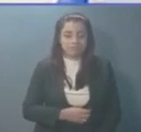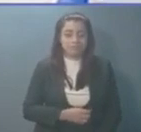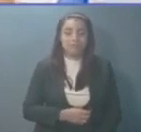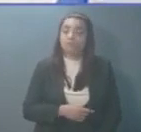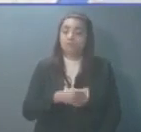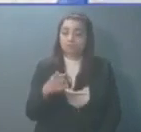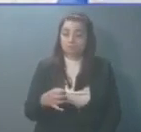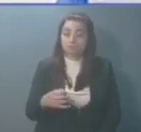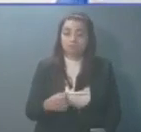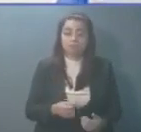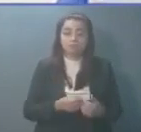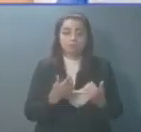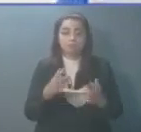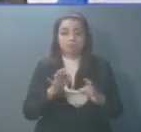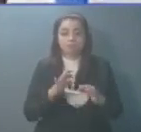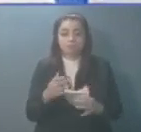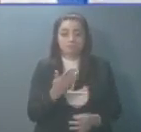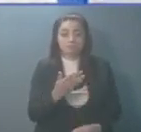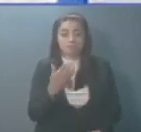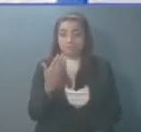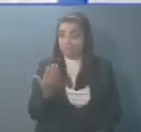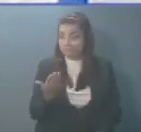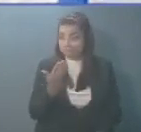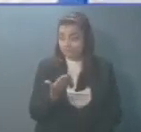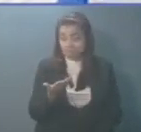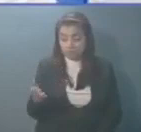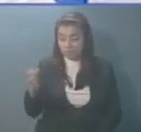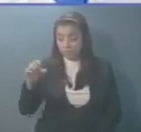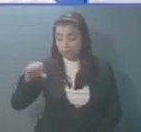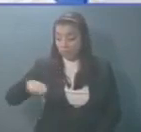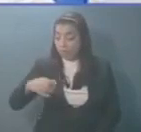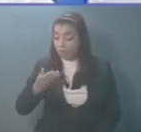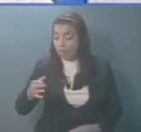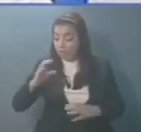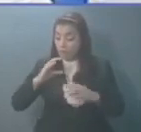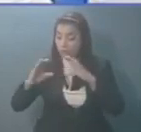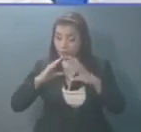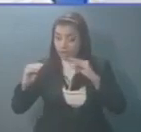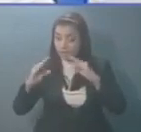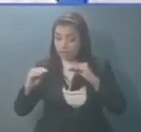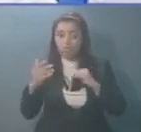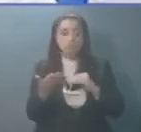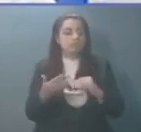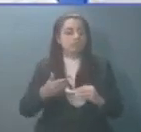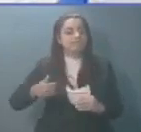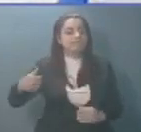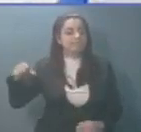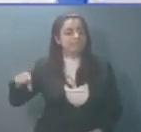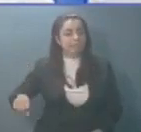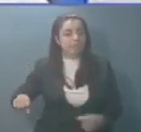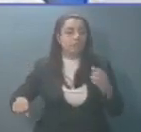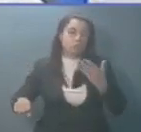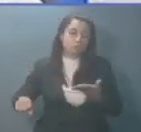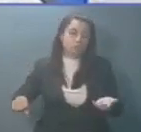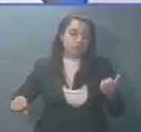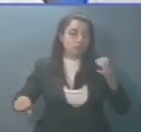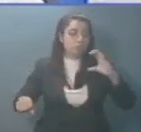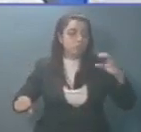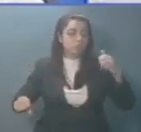Hay que separar a los buenos medios de los malos medios de comunicación. Y ser